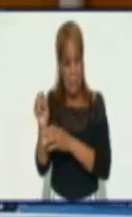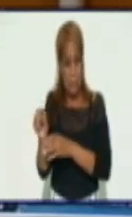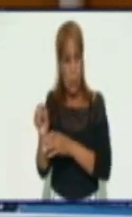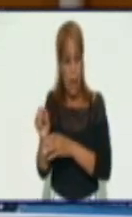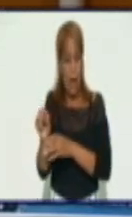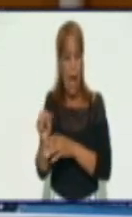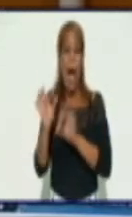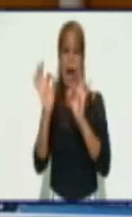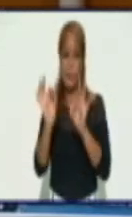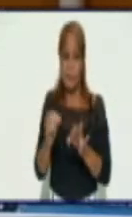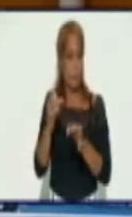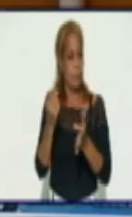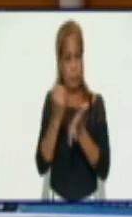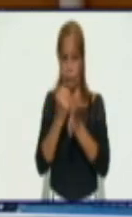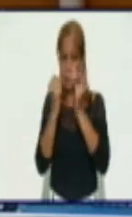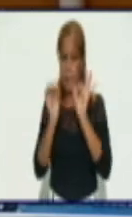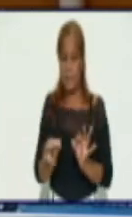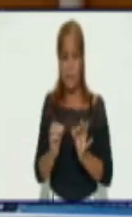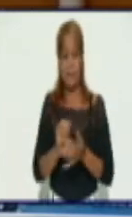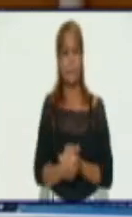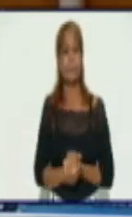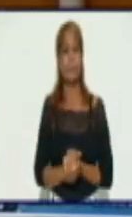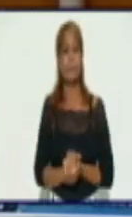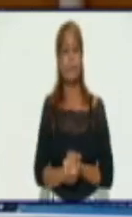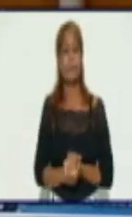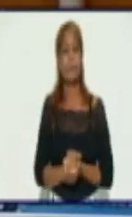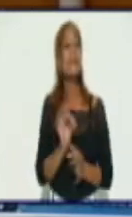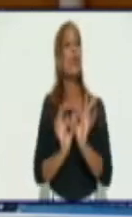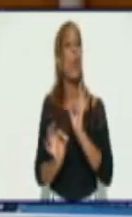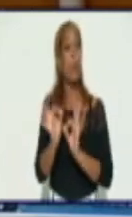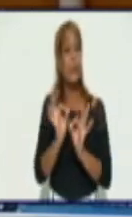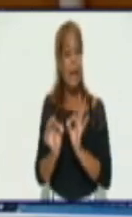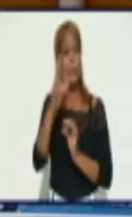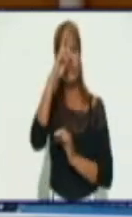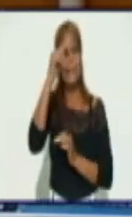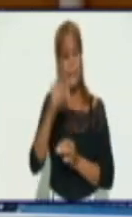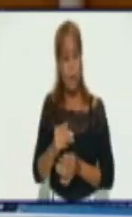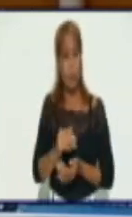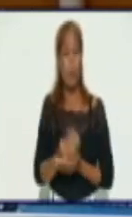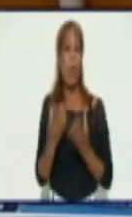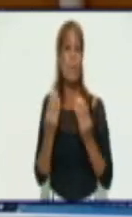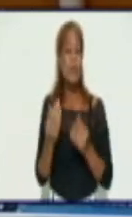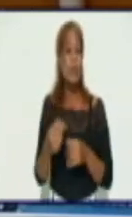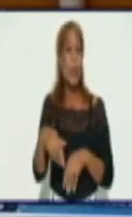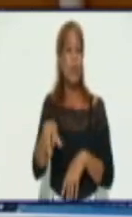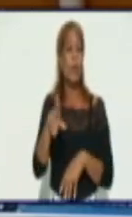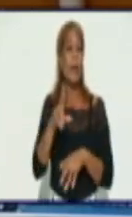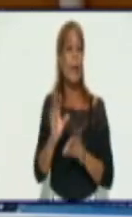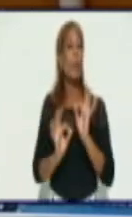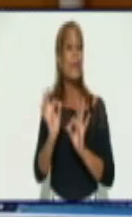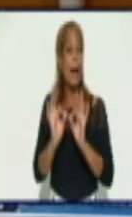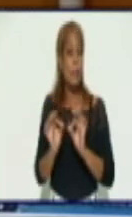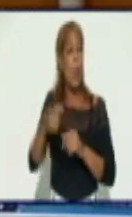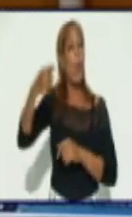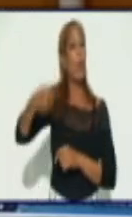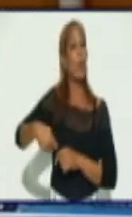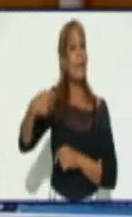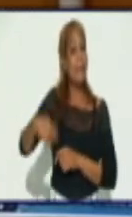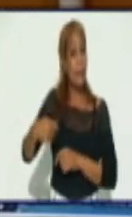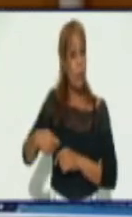del grupo temporal de la provincia sanitaria con respaldo jurídico y está prohibido